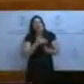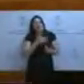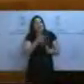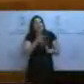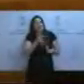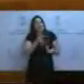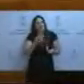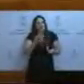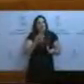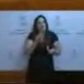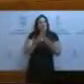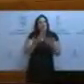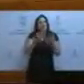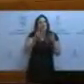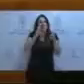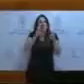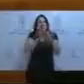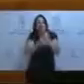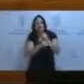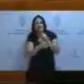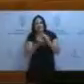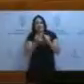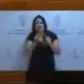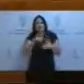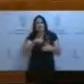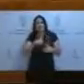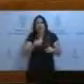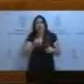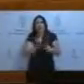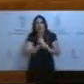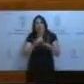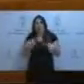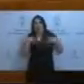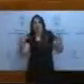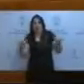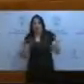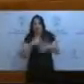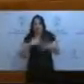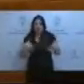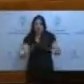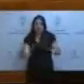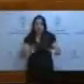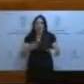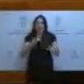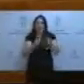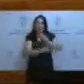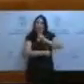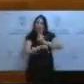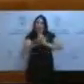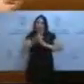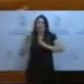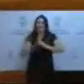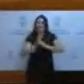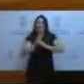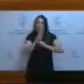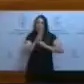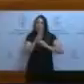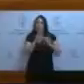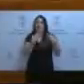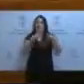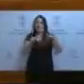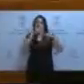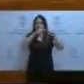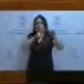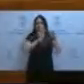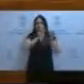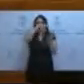improvisación y de, para mí, por lo menos, un sinsentido final. Mire, en agosto de 2009 se anunciaba el comienzo de las obras, de lo que era la casa y el cercado del lobo